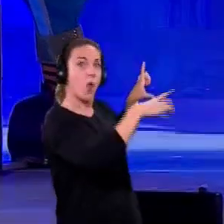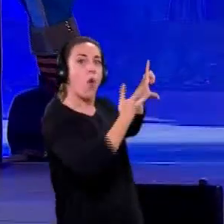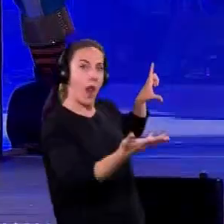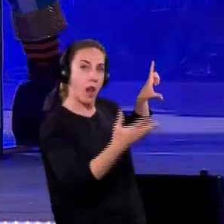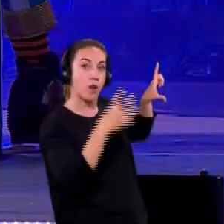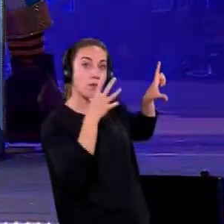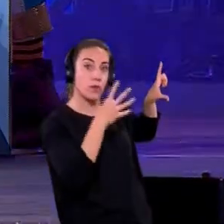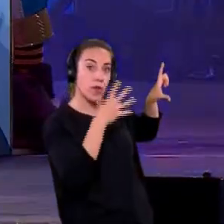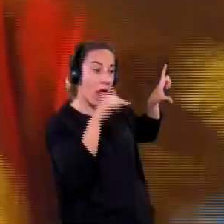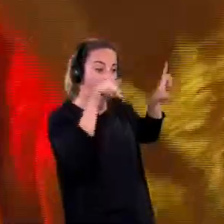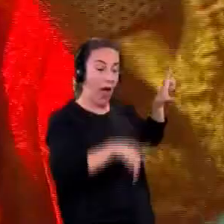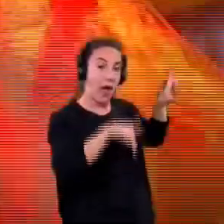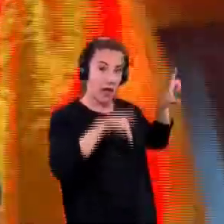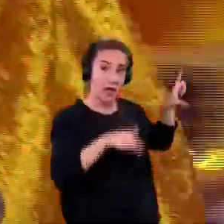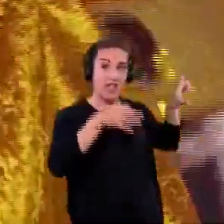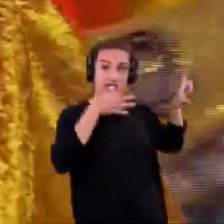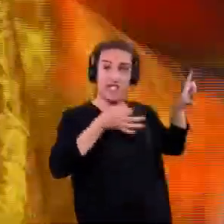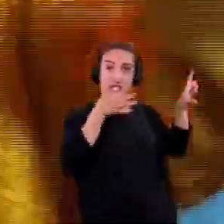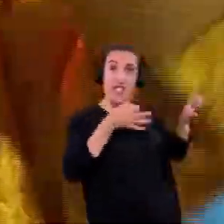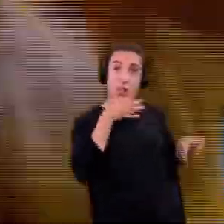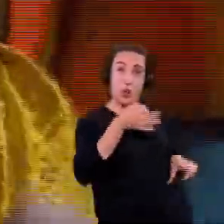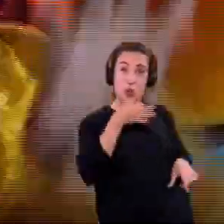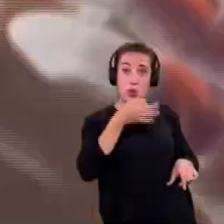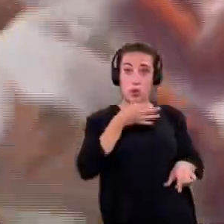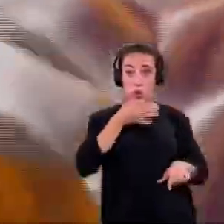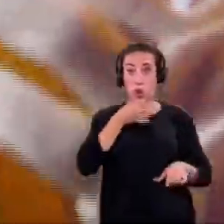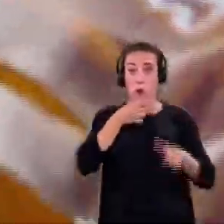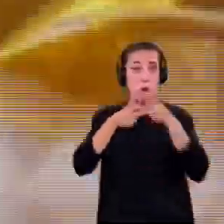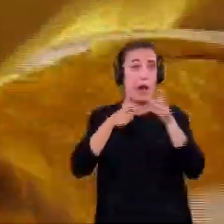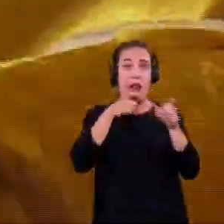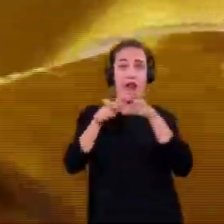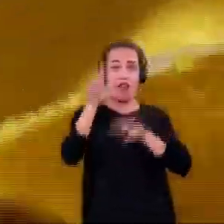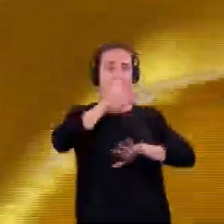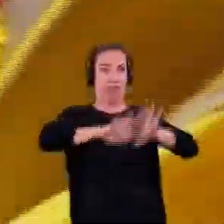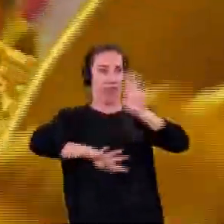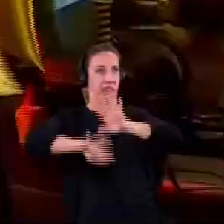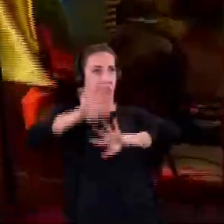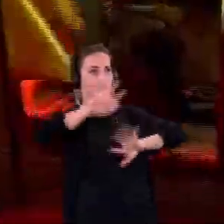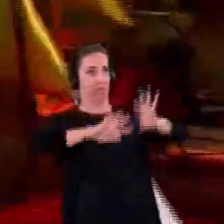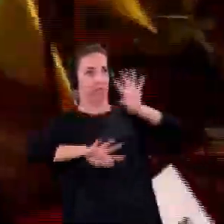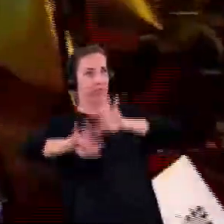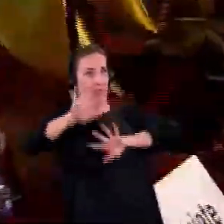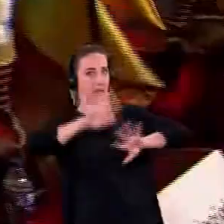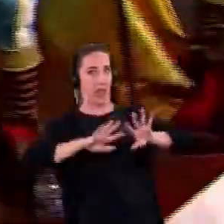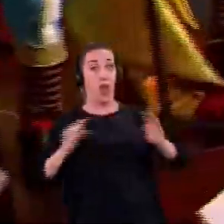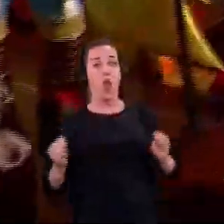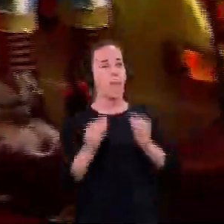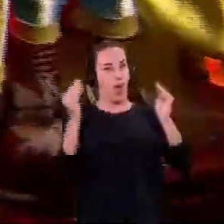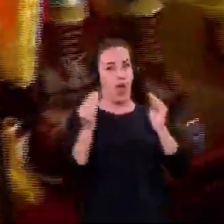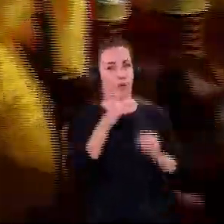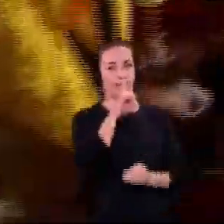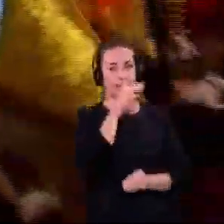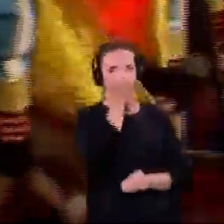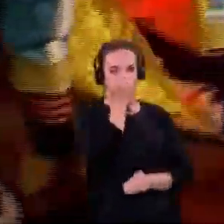Pues no atina en su discurso, ahí van a cuatro palabras. Lo mejor es que